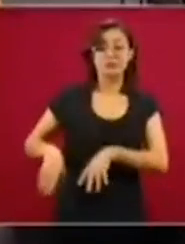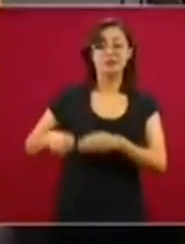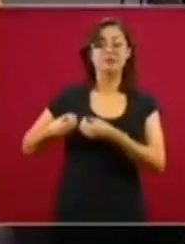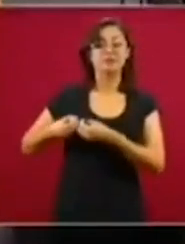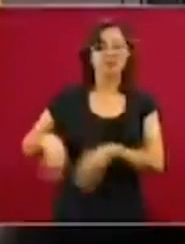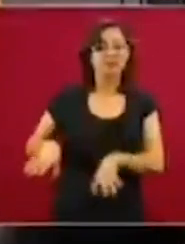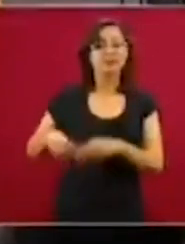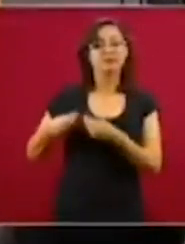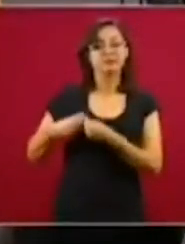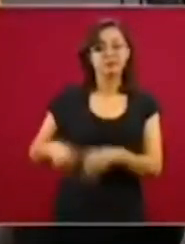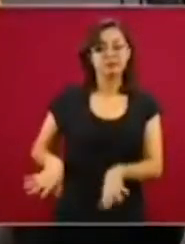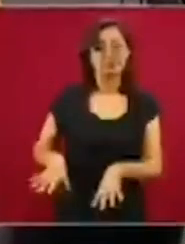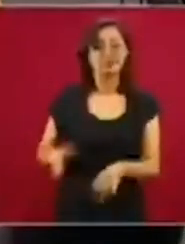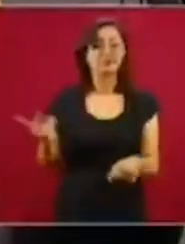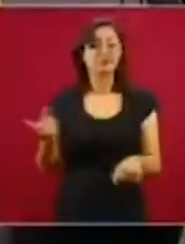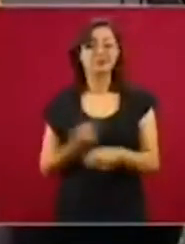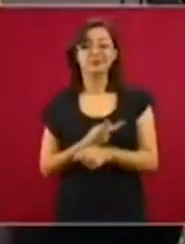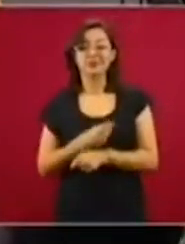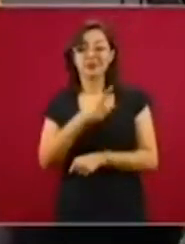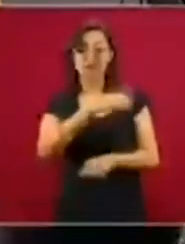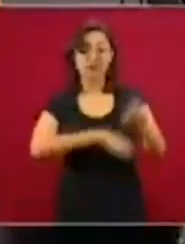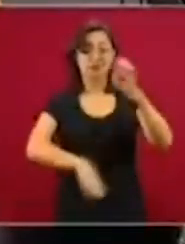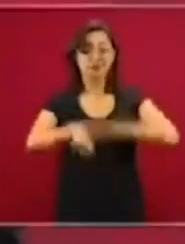Y resulta que los particulares